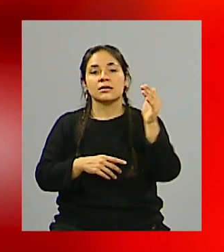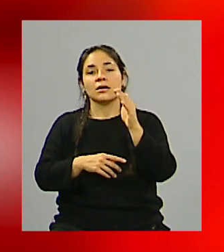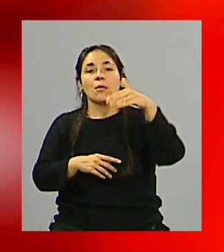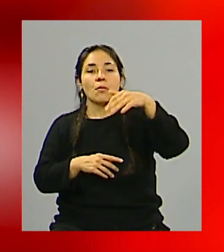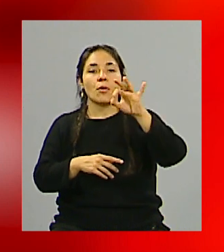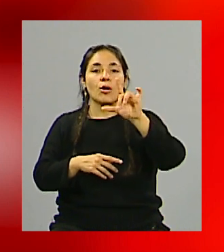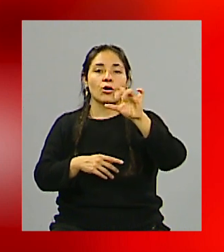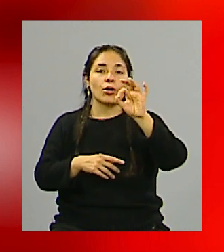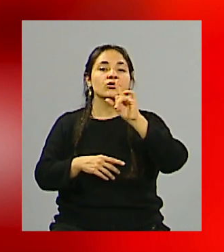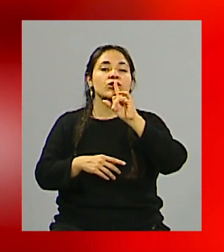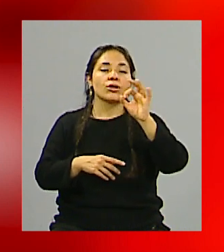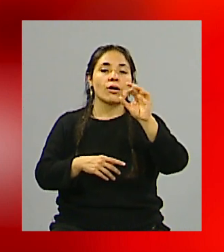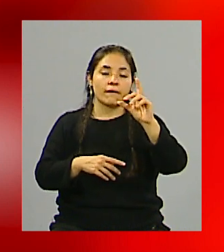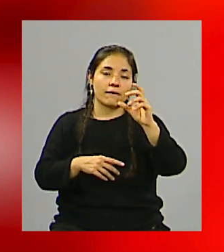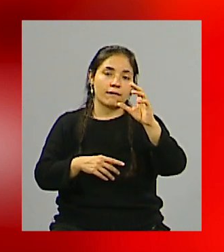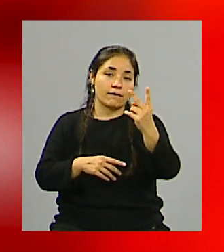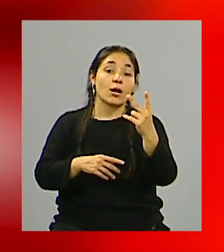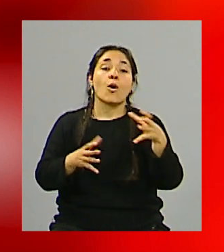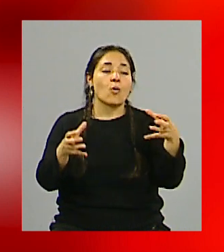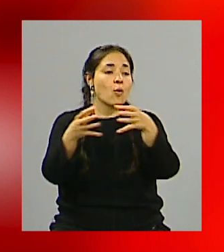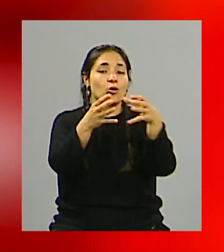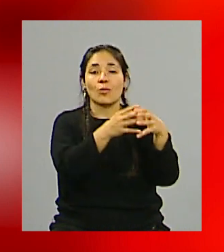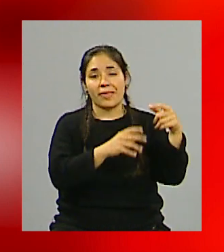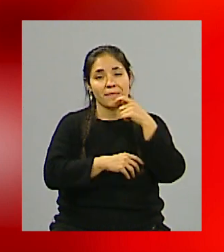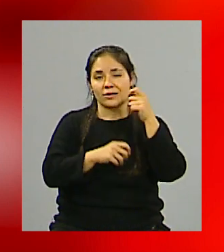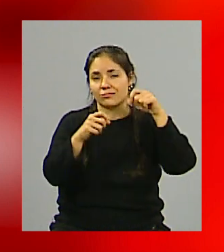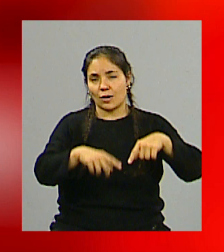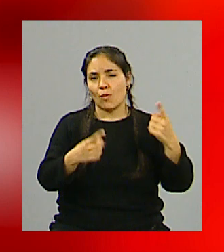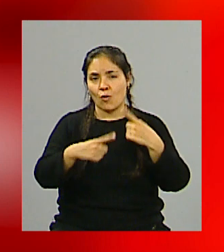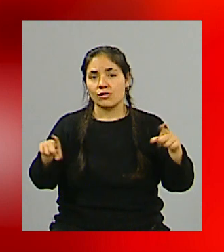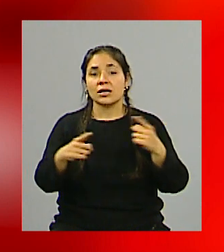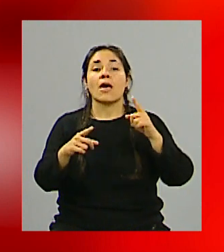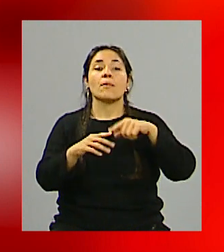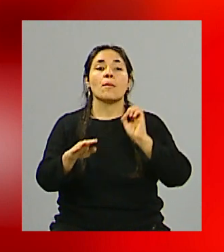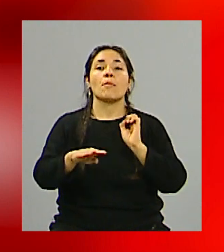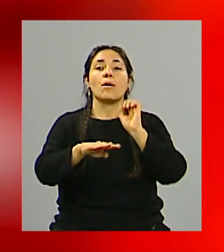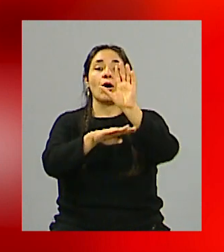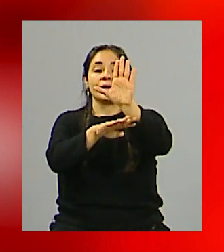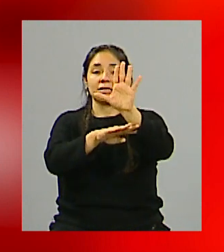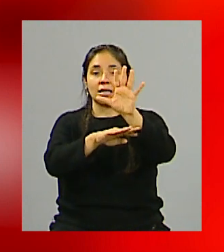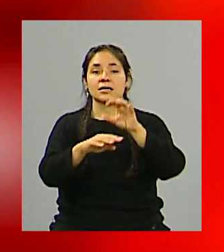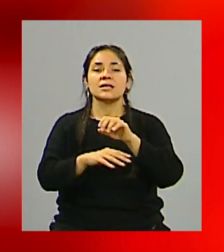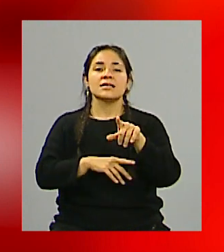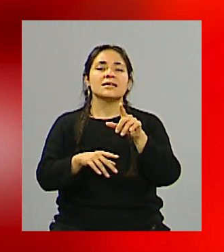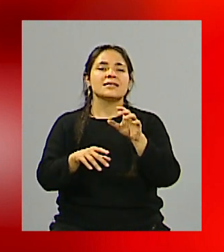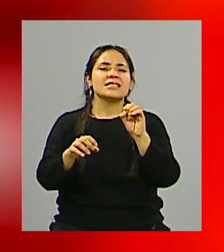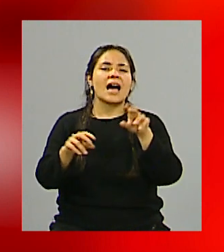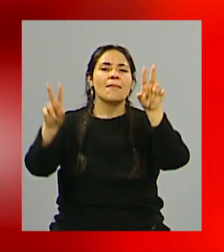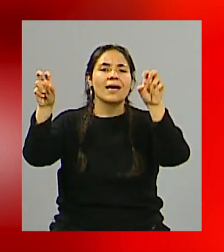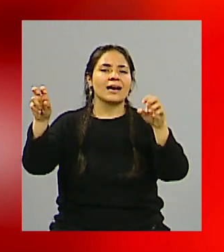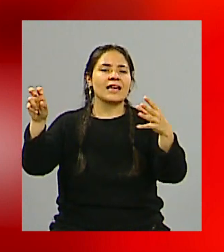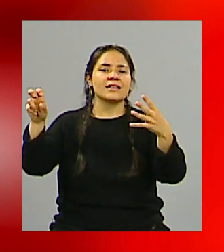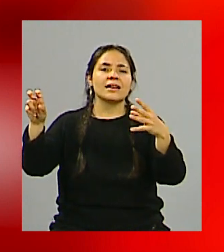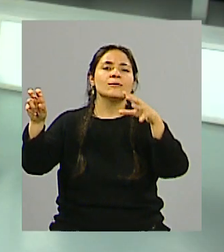Agrupaciones musicales acá de Mendoza. Después vamos a proyectar un documental que se llama Cállate y Puja. Esa es un